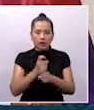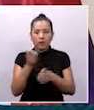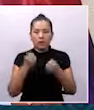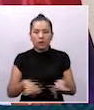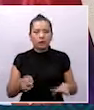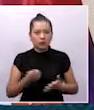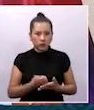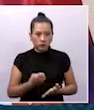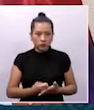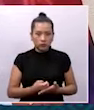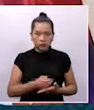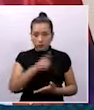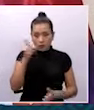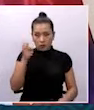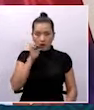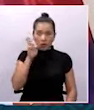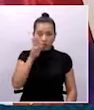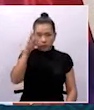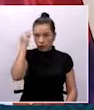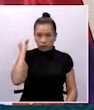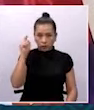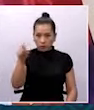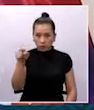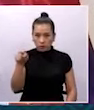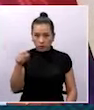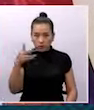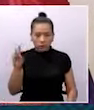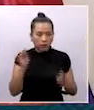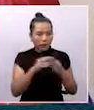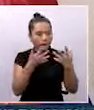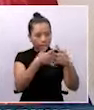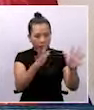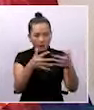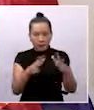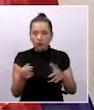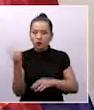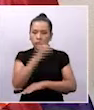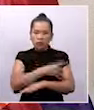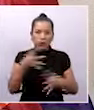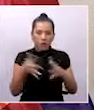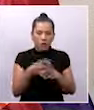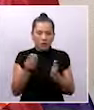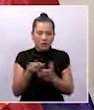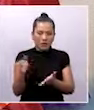economía. ¿Se habrá olvidado Evo Morales de que un día de bloqueo son millones de perjuicios?